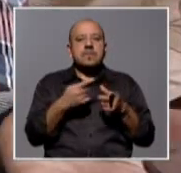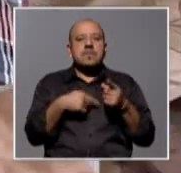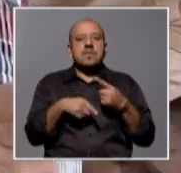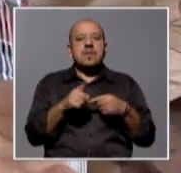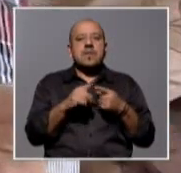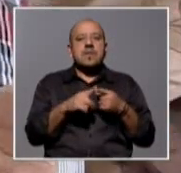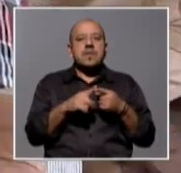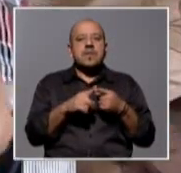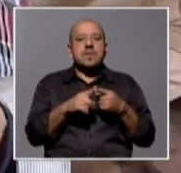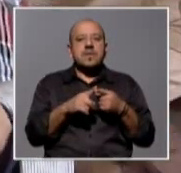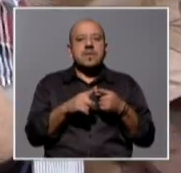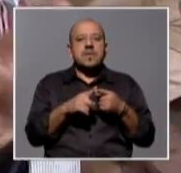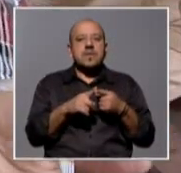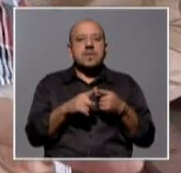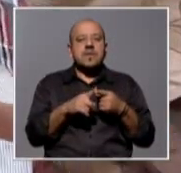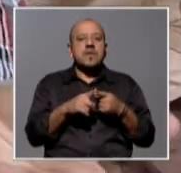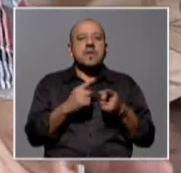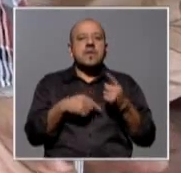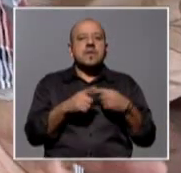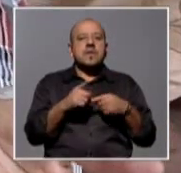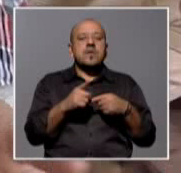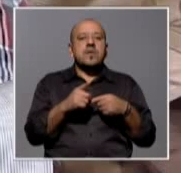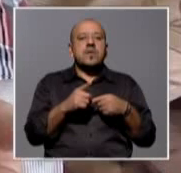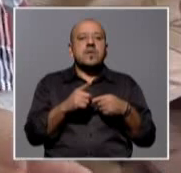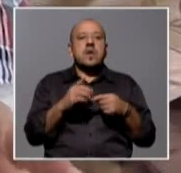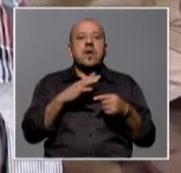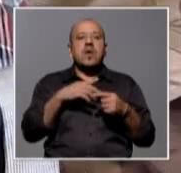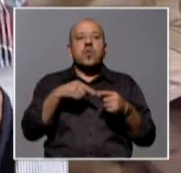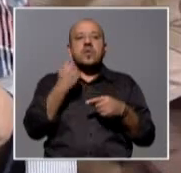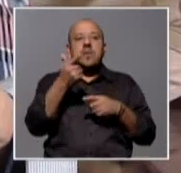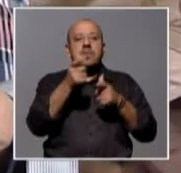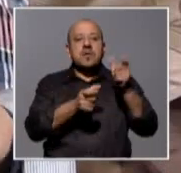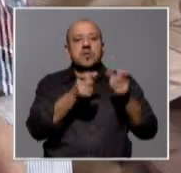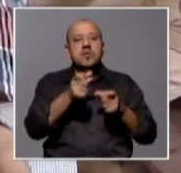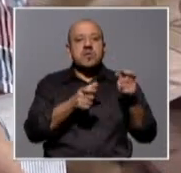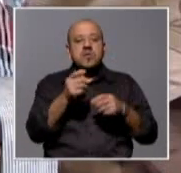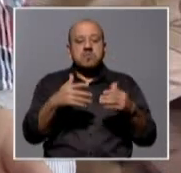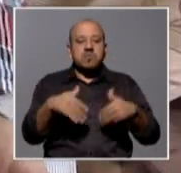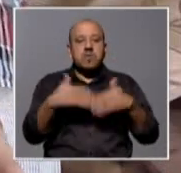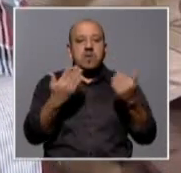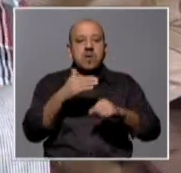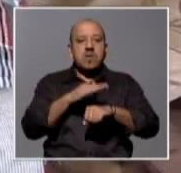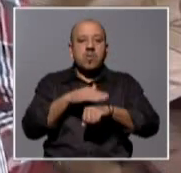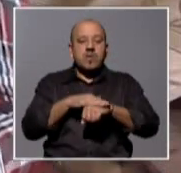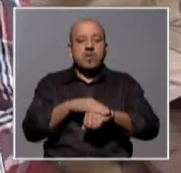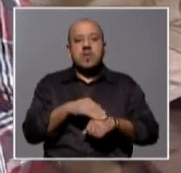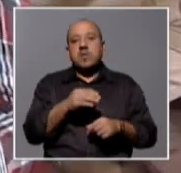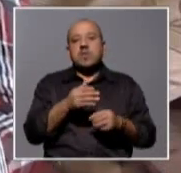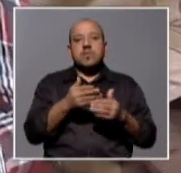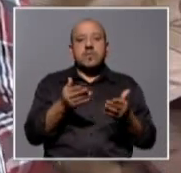simple, eran conductas que podían ser aplicadas a otras personas en cualquier momento que se recrudeciera